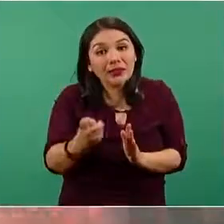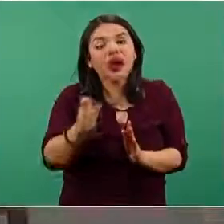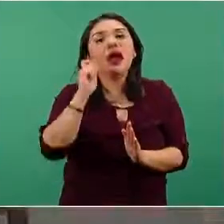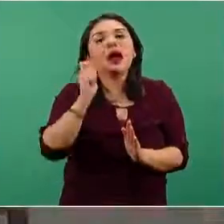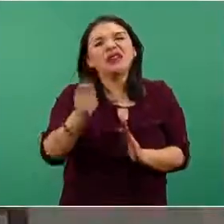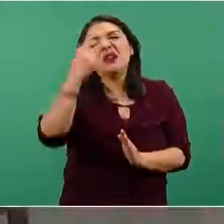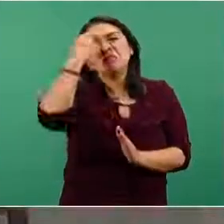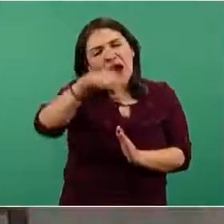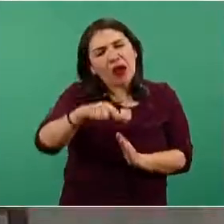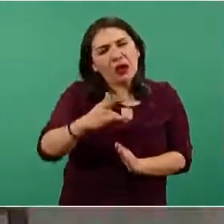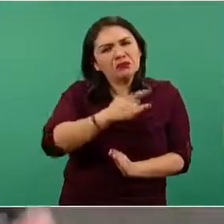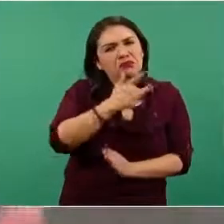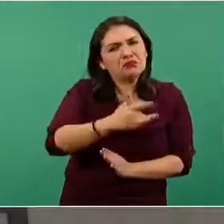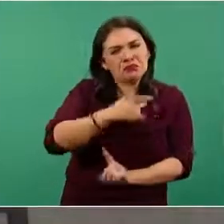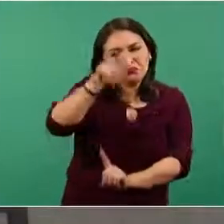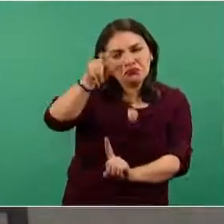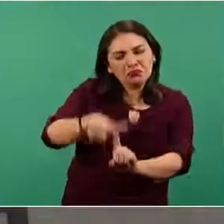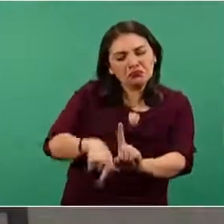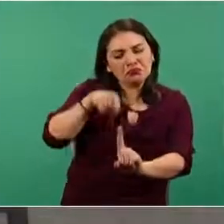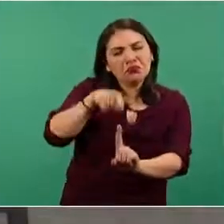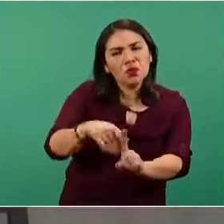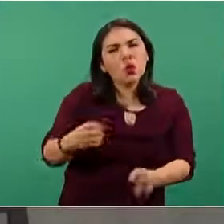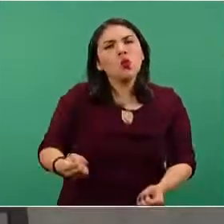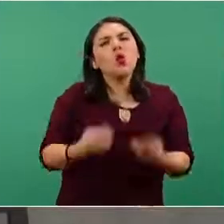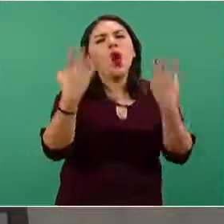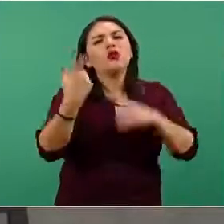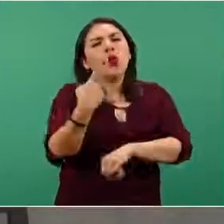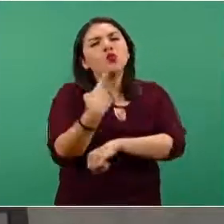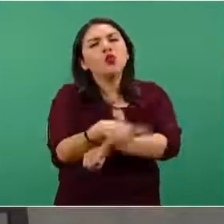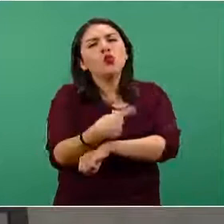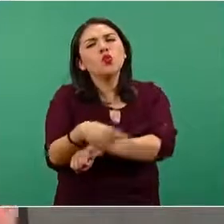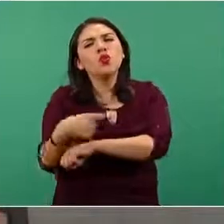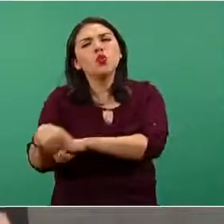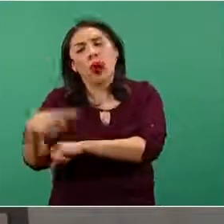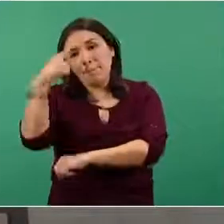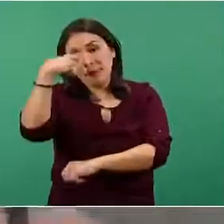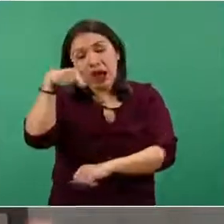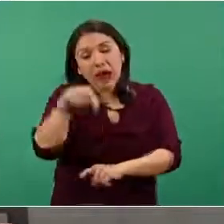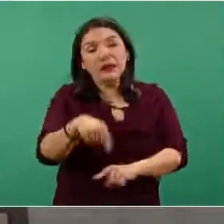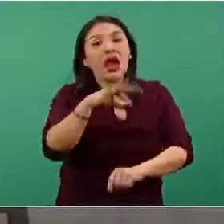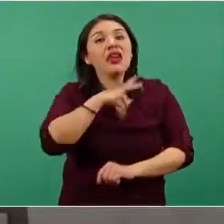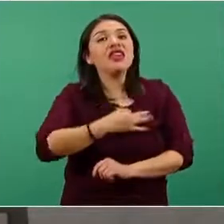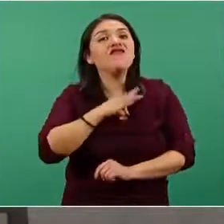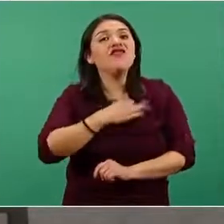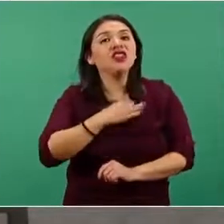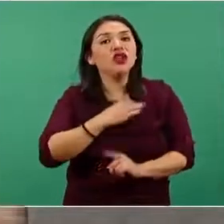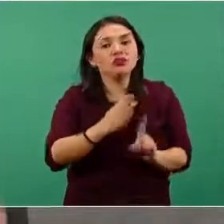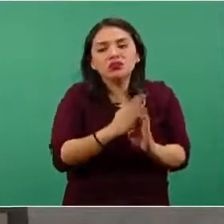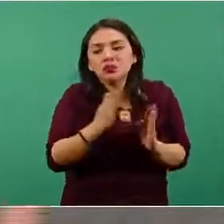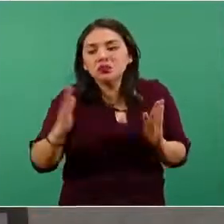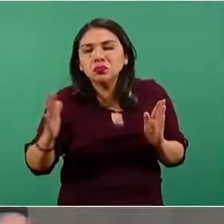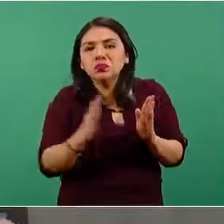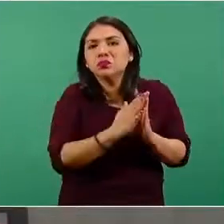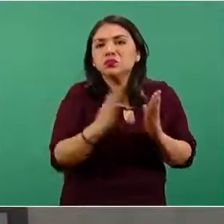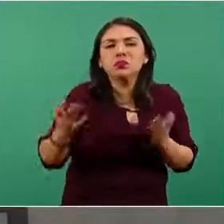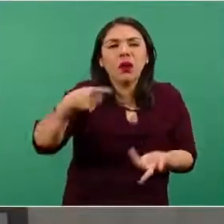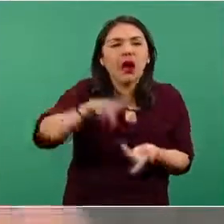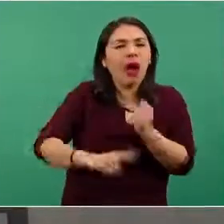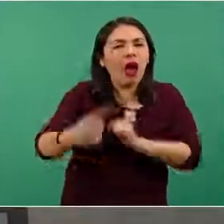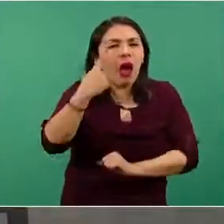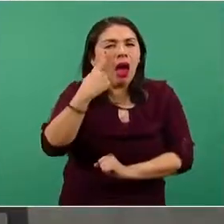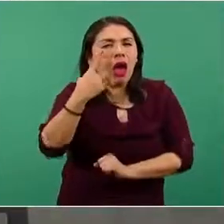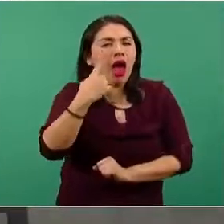es para considerar el promedio de la duración de la condición infecciosa de la mayoría de las